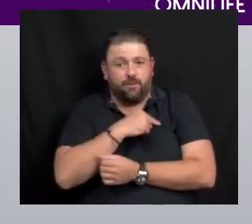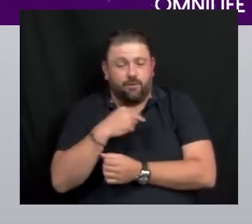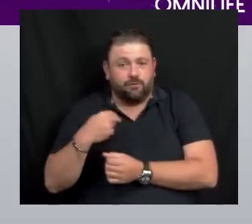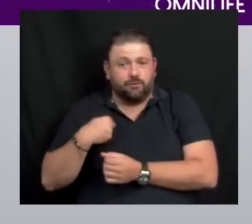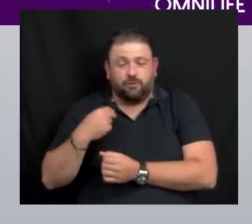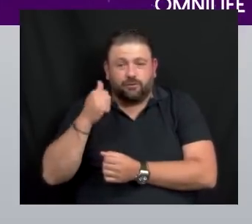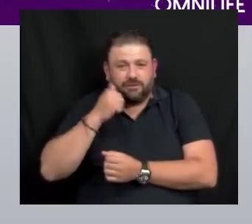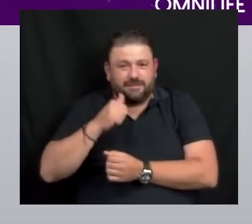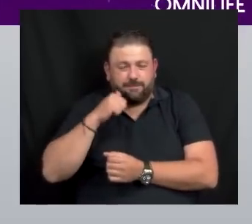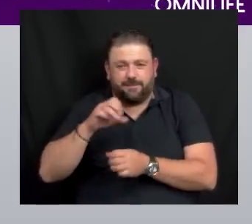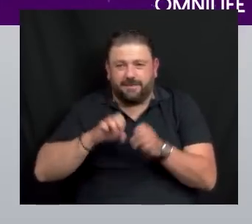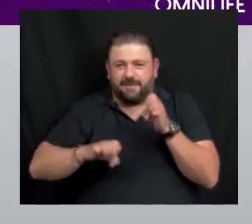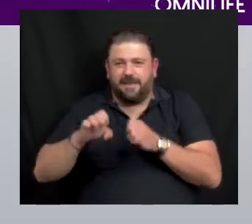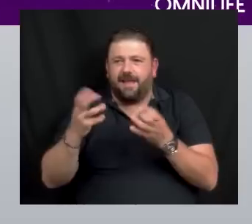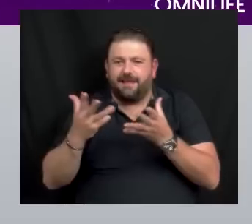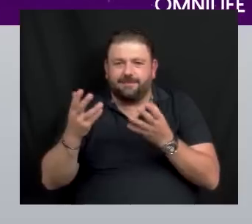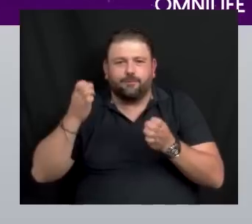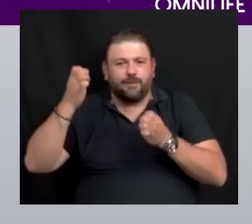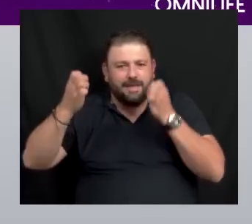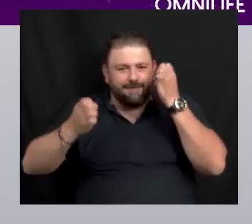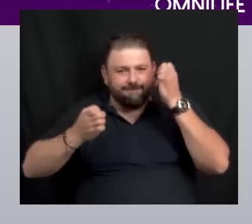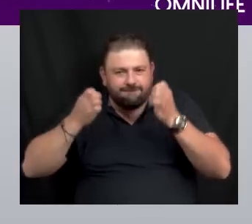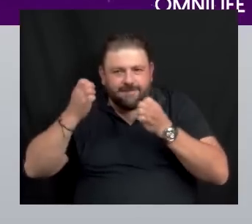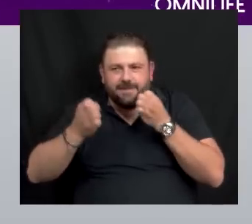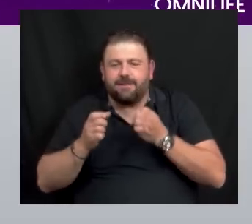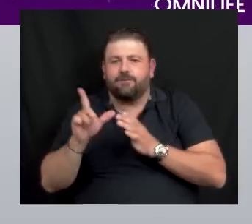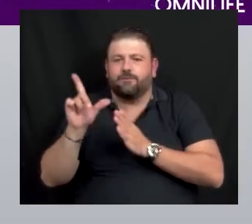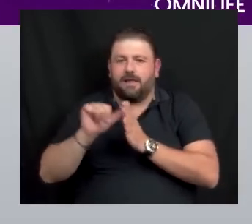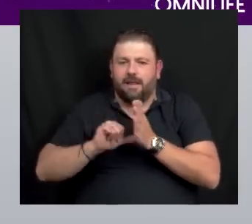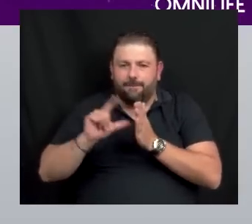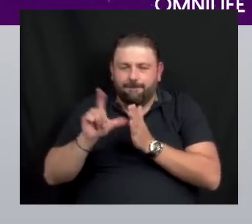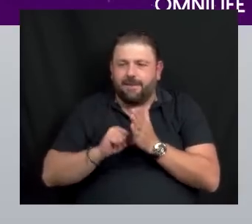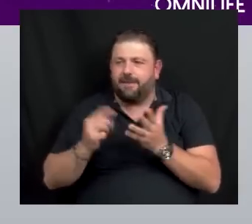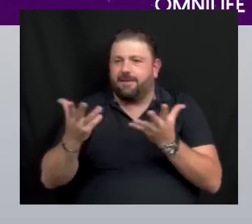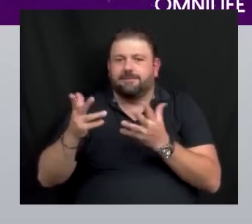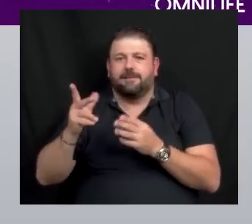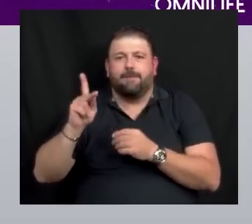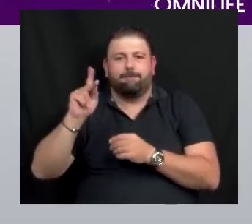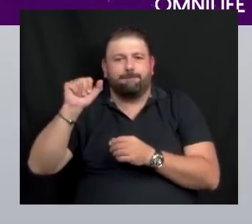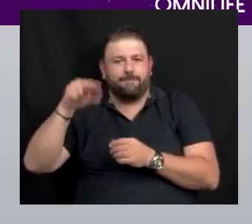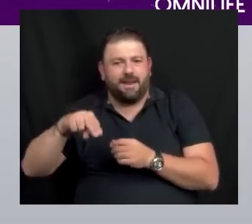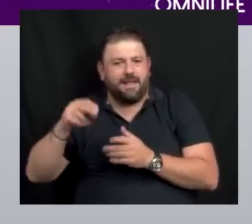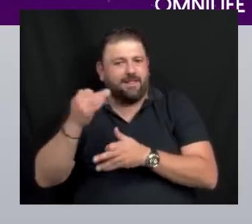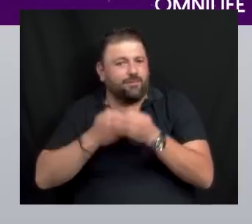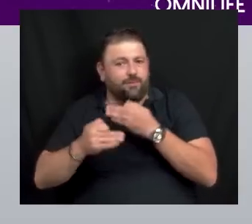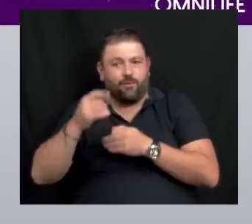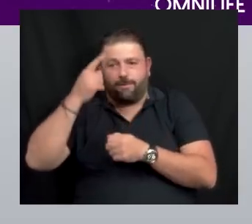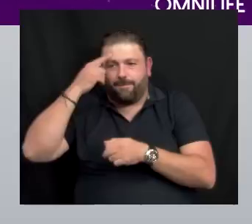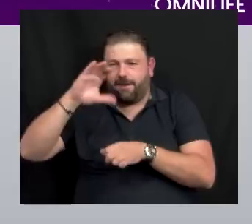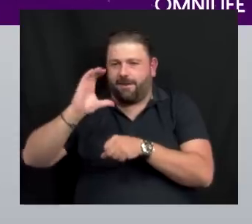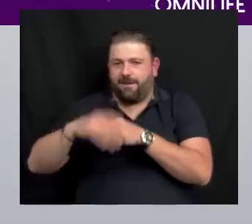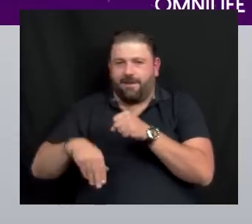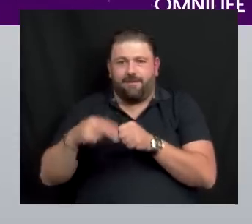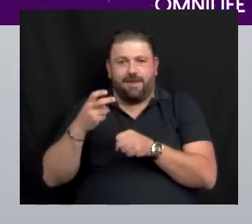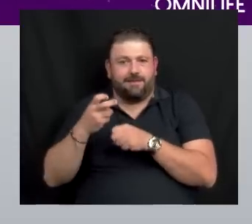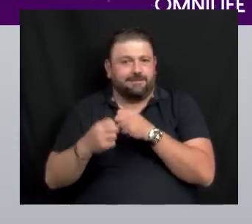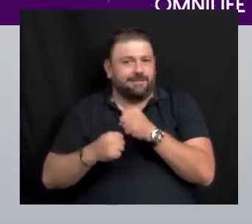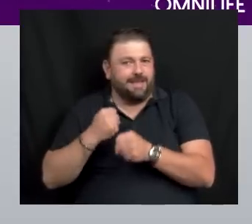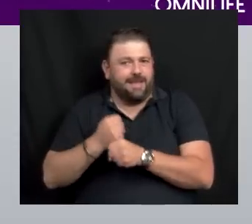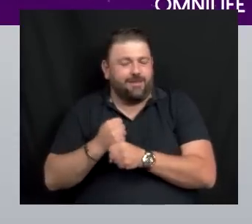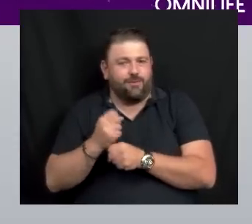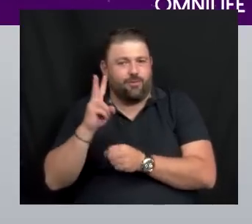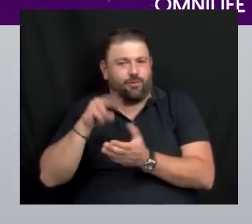viaje, empezamos a hacer eventos, empezamos mensualmente a planear eventos hasta terminar el año, como terminamos el